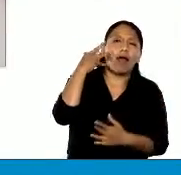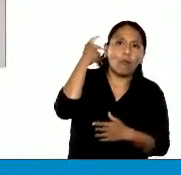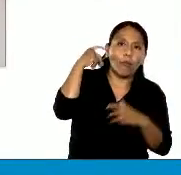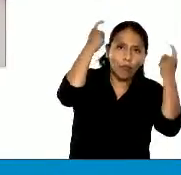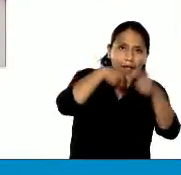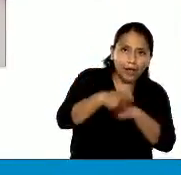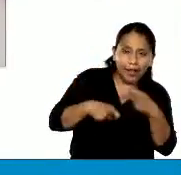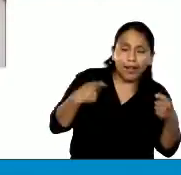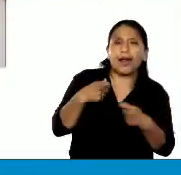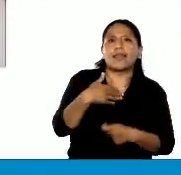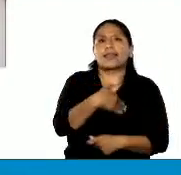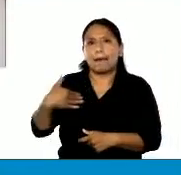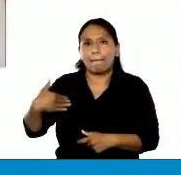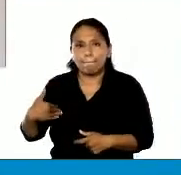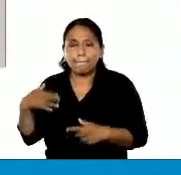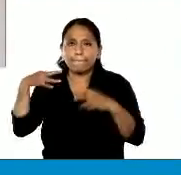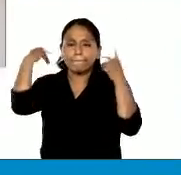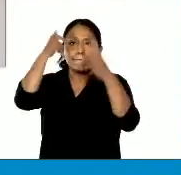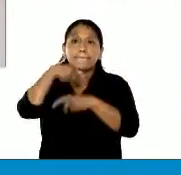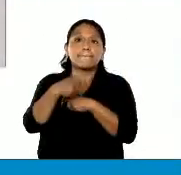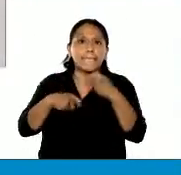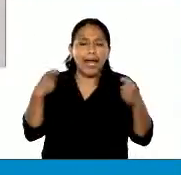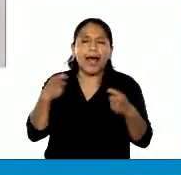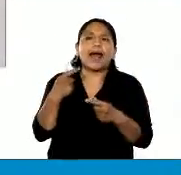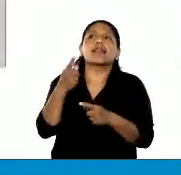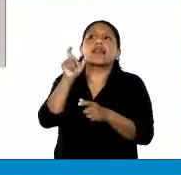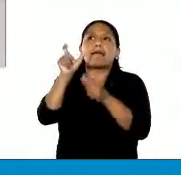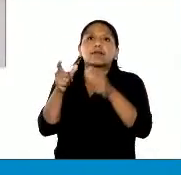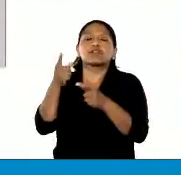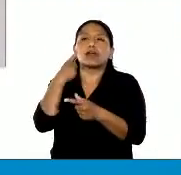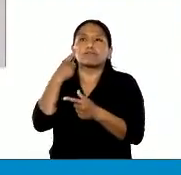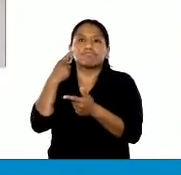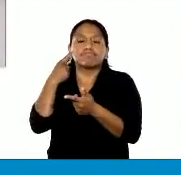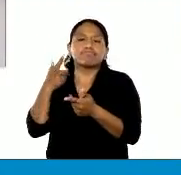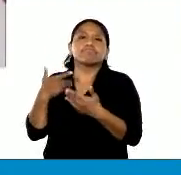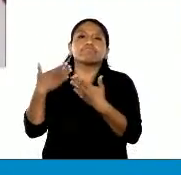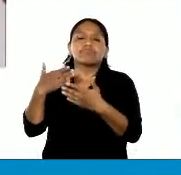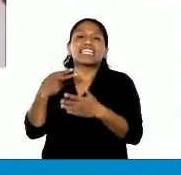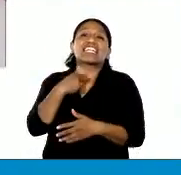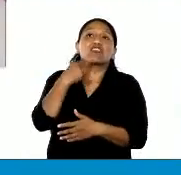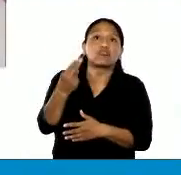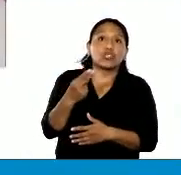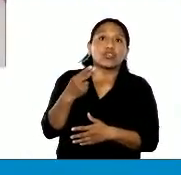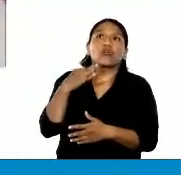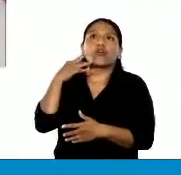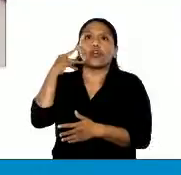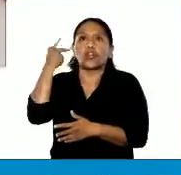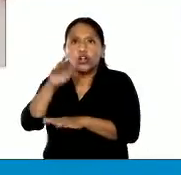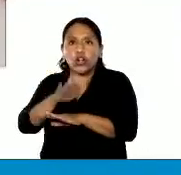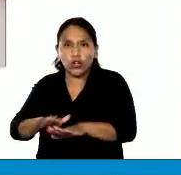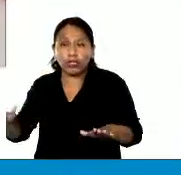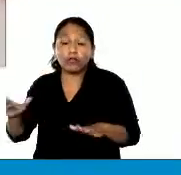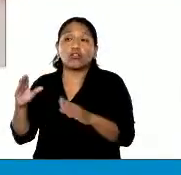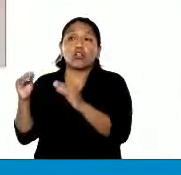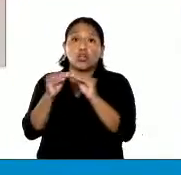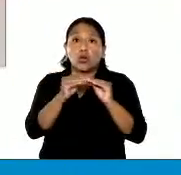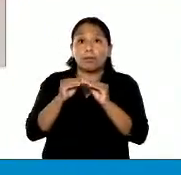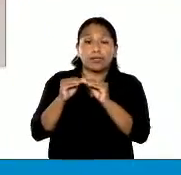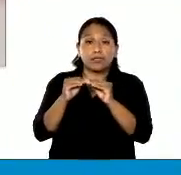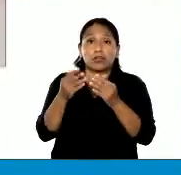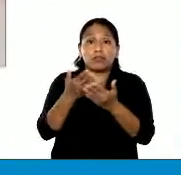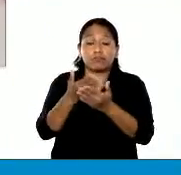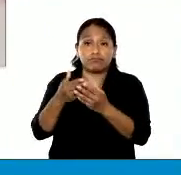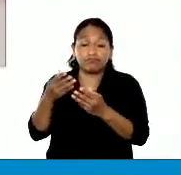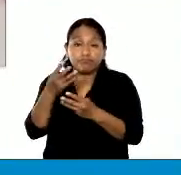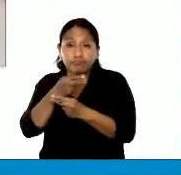madres, pero también de los ex detenidos, de los sobrevivientes, de los hijos y de los nietos de compañeras y compañeros desaparecidos, de